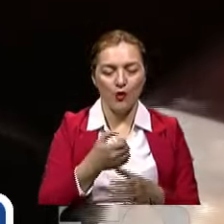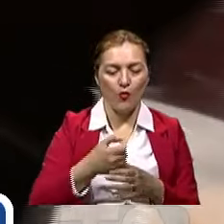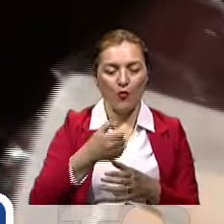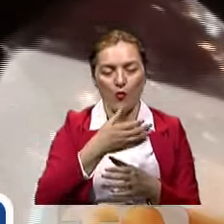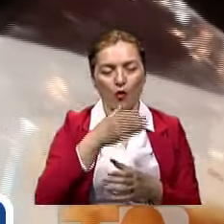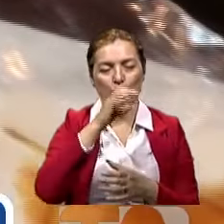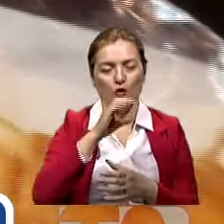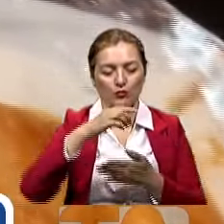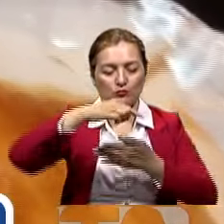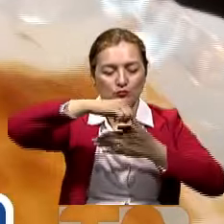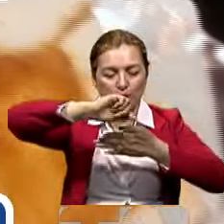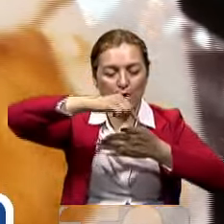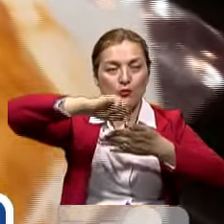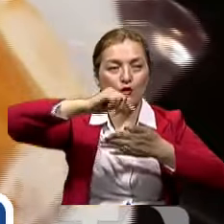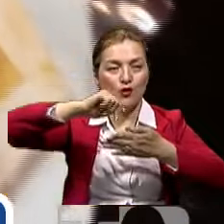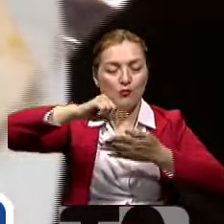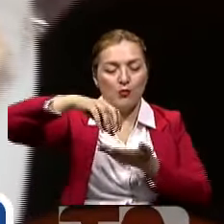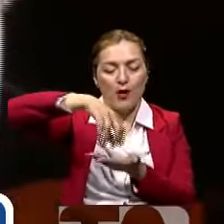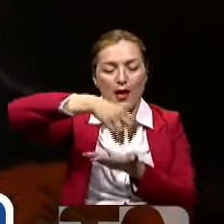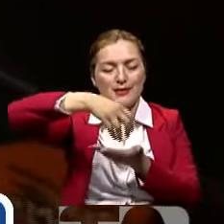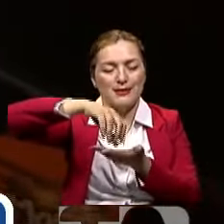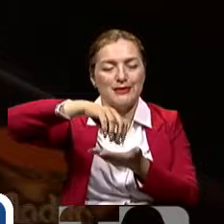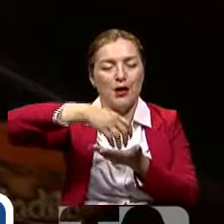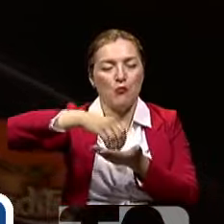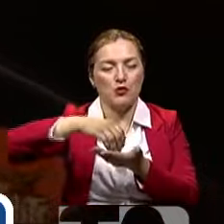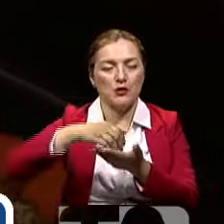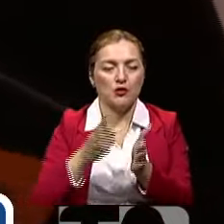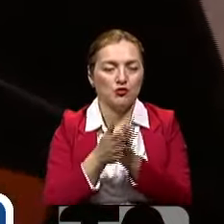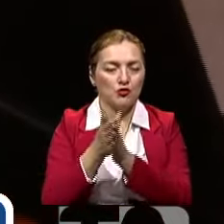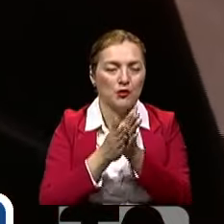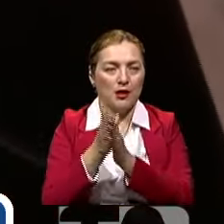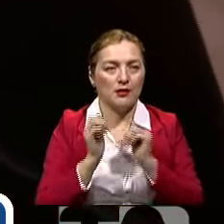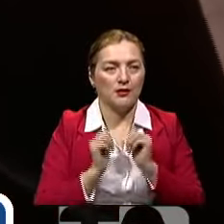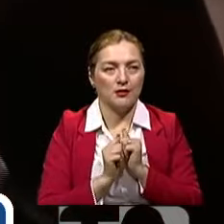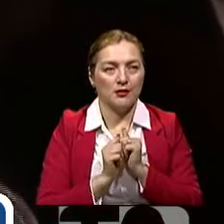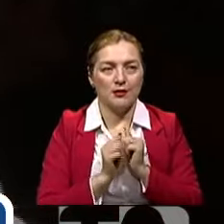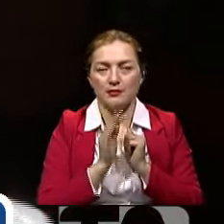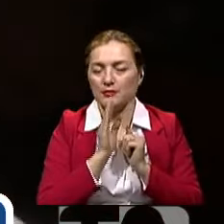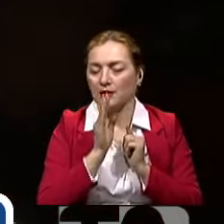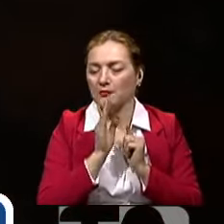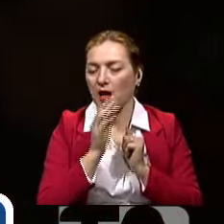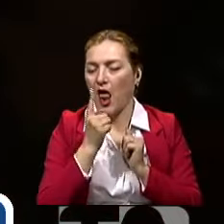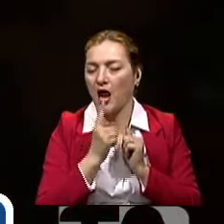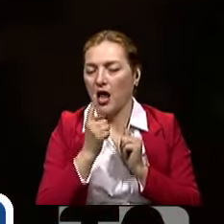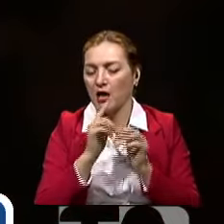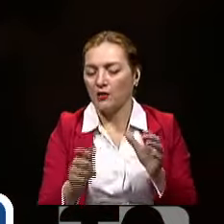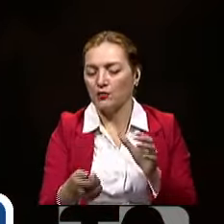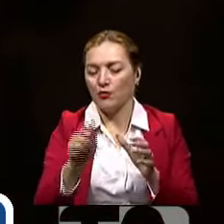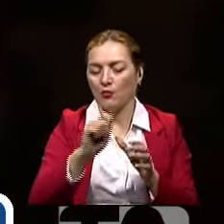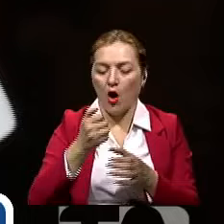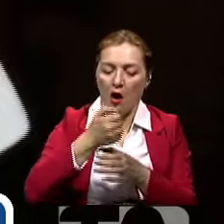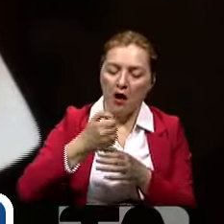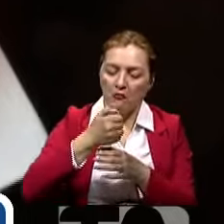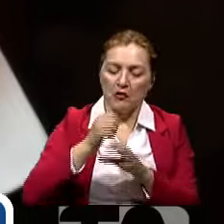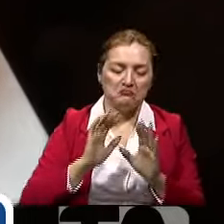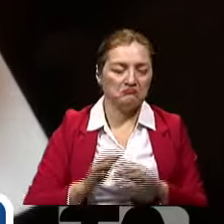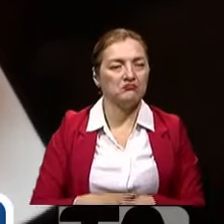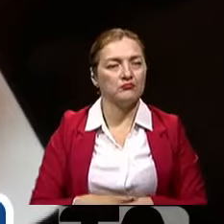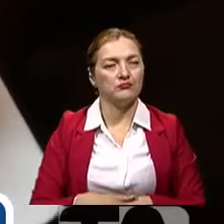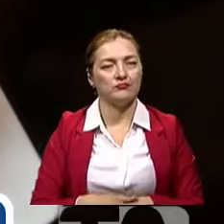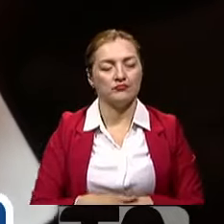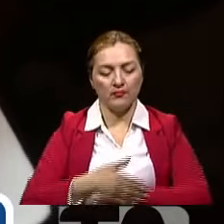tenemos brownies. Y acompañados con heladito, por supuesto. Sí, así es, con un cafecito también.